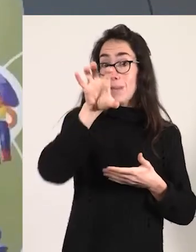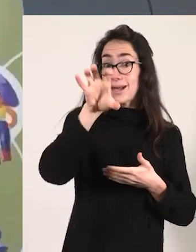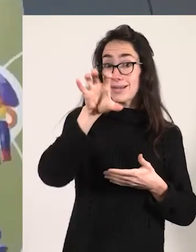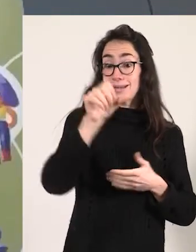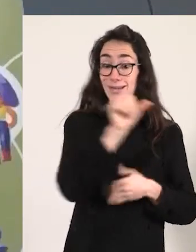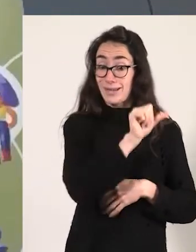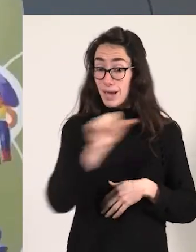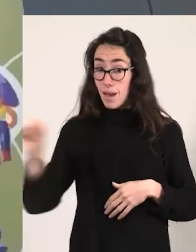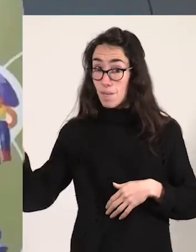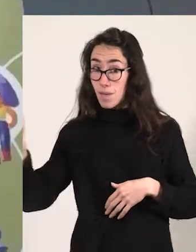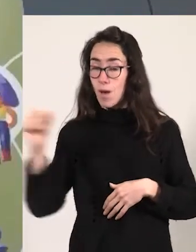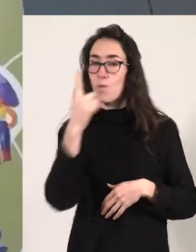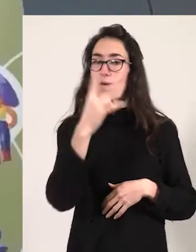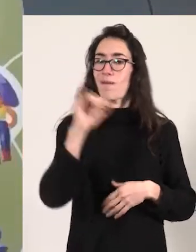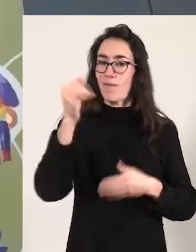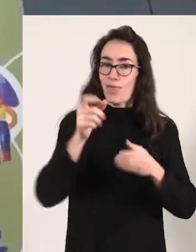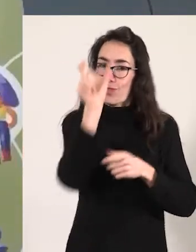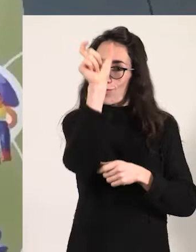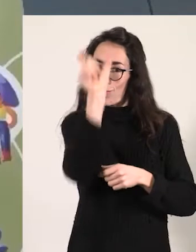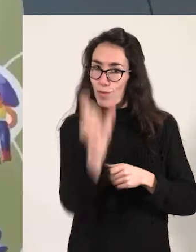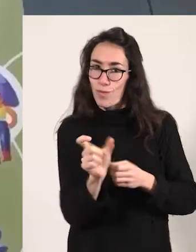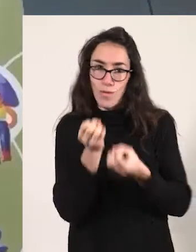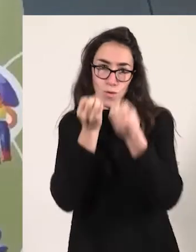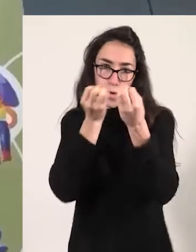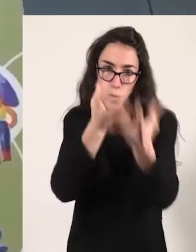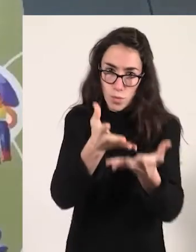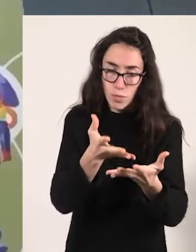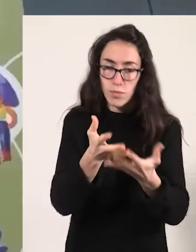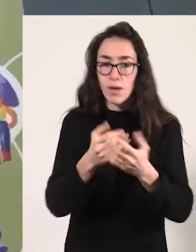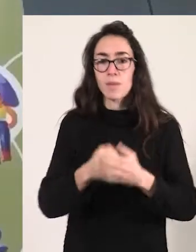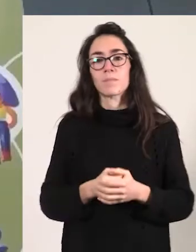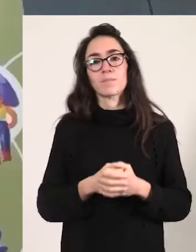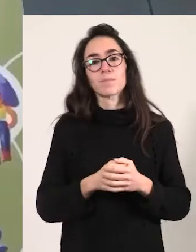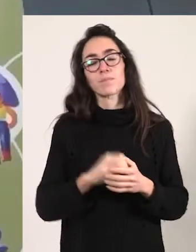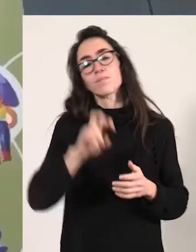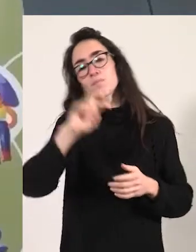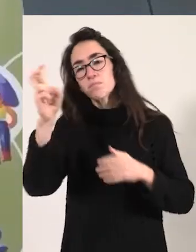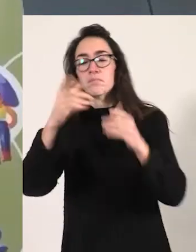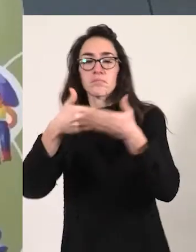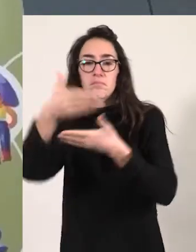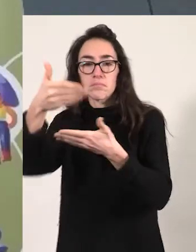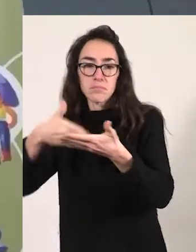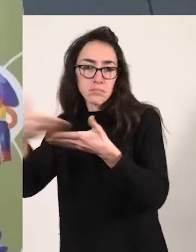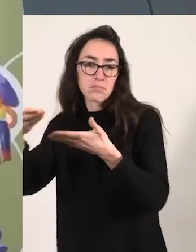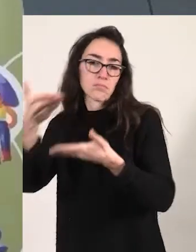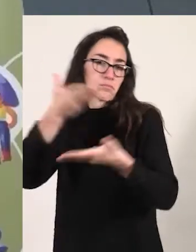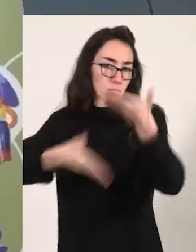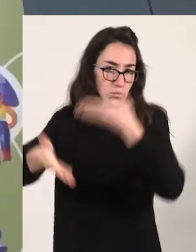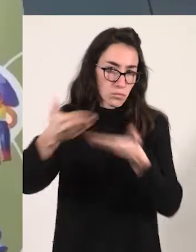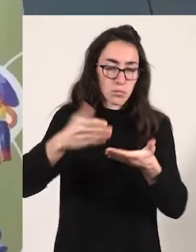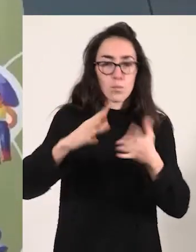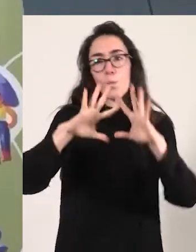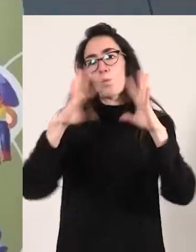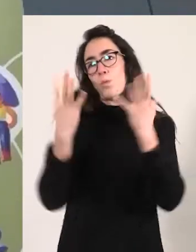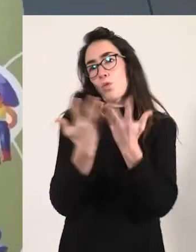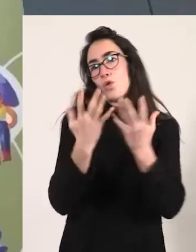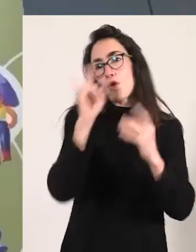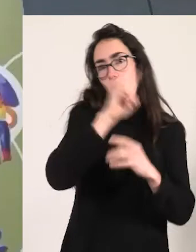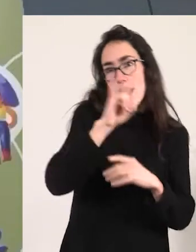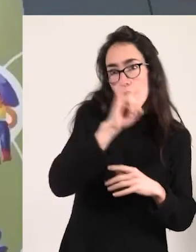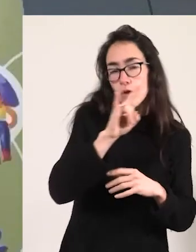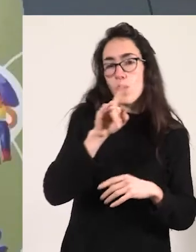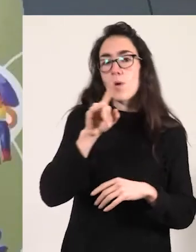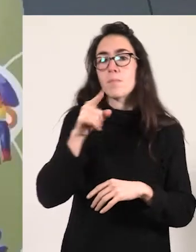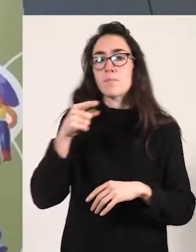periódico El País, titulada Barrionalismos. Colabora con otros medios escritos como la revista Contexto,